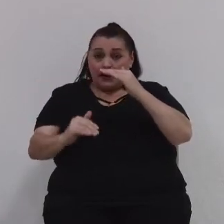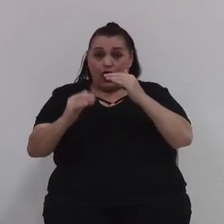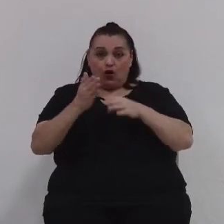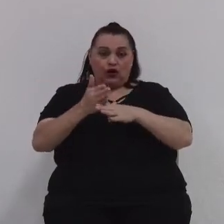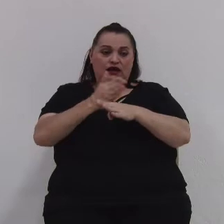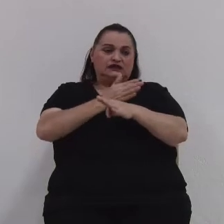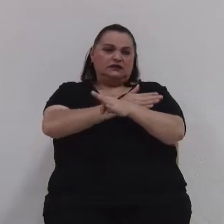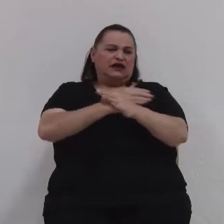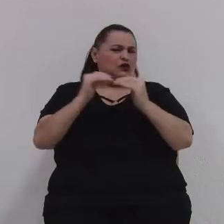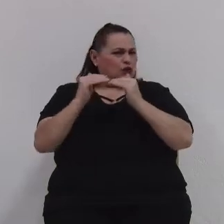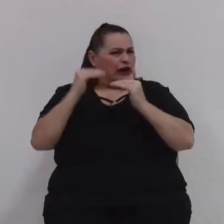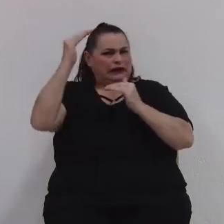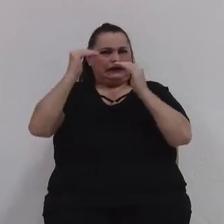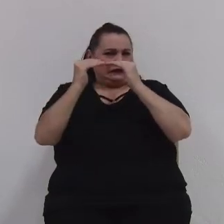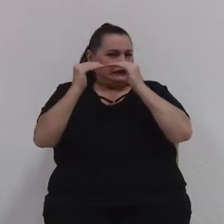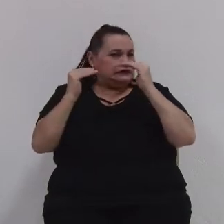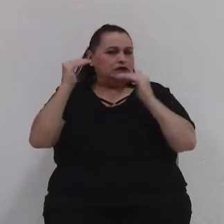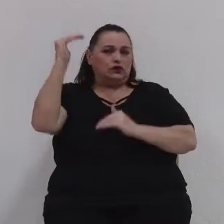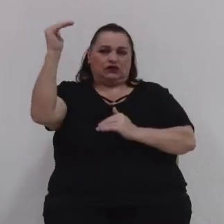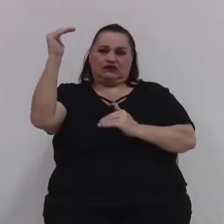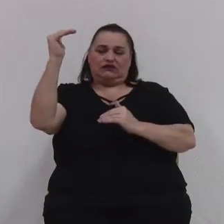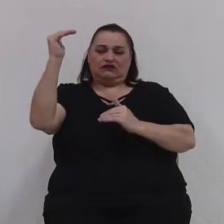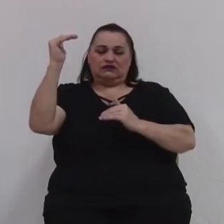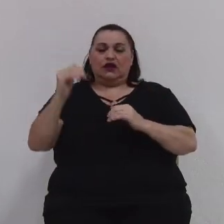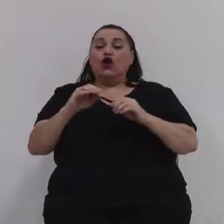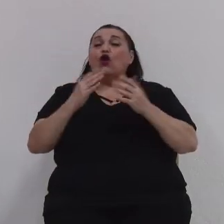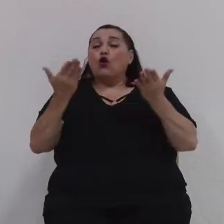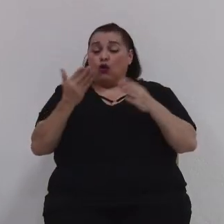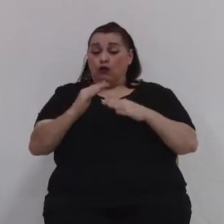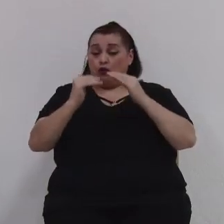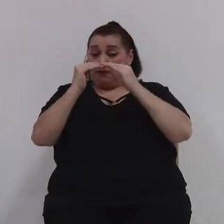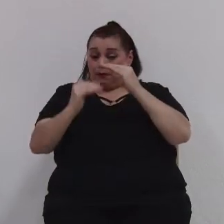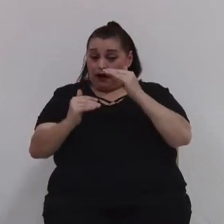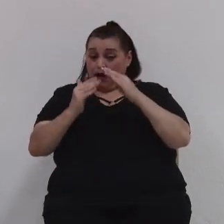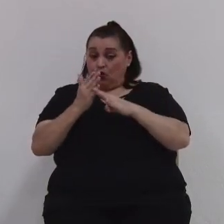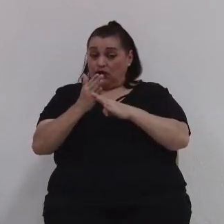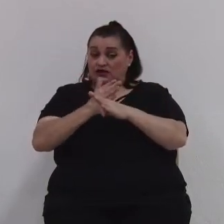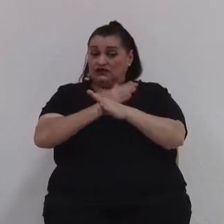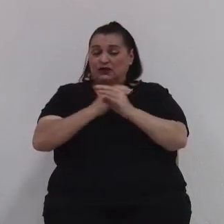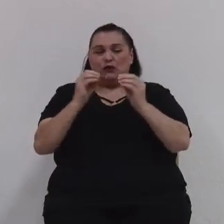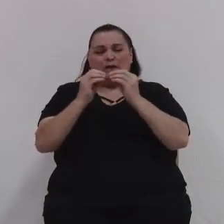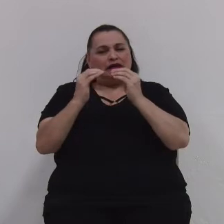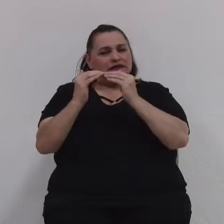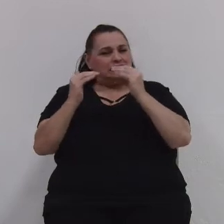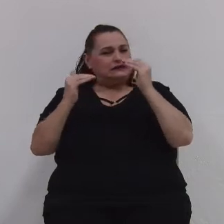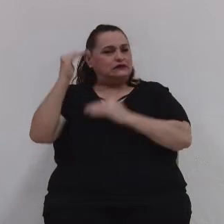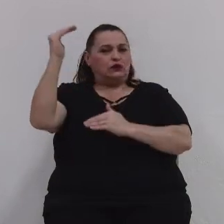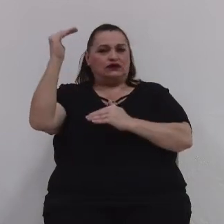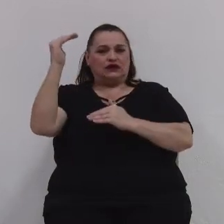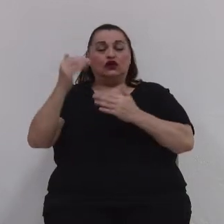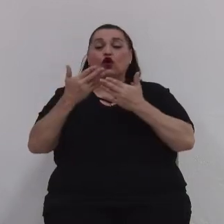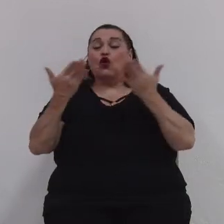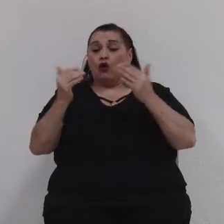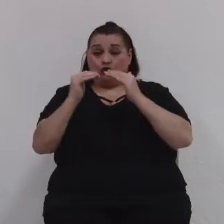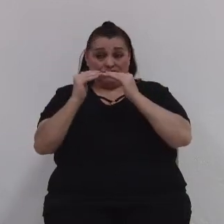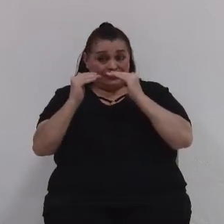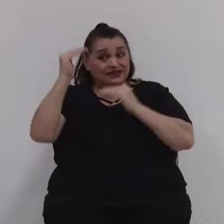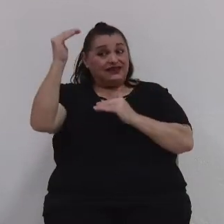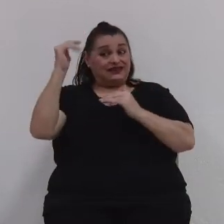alta desigualdad. Y cómo entonces el bajo crecimiento produce más desigualdad y cómo la